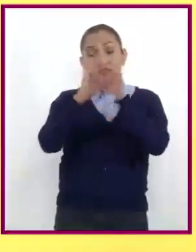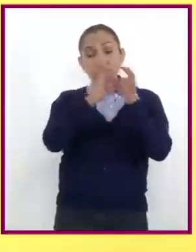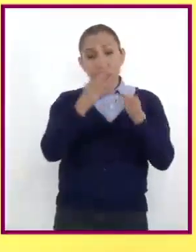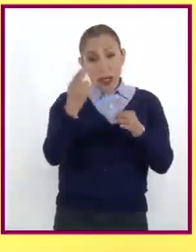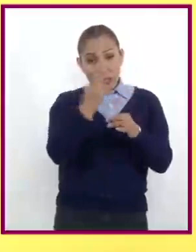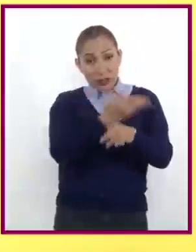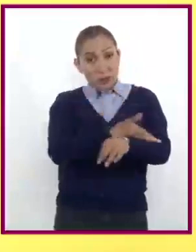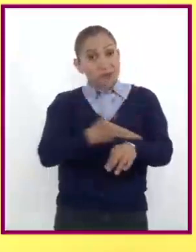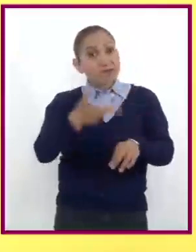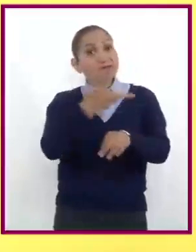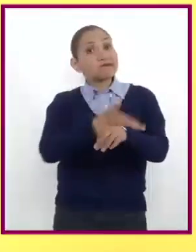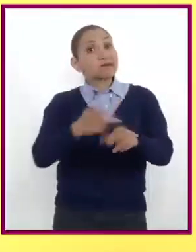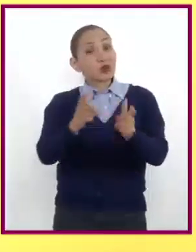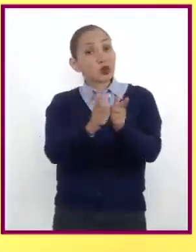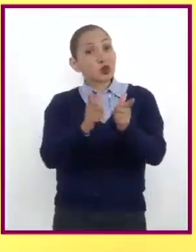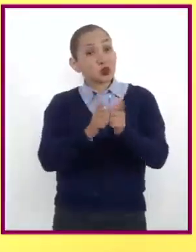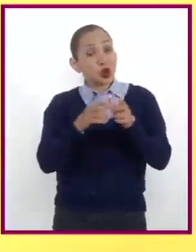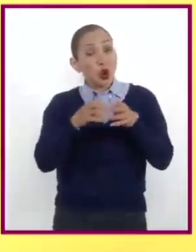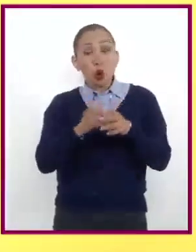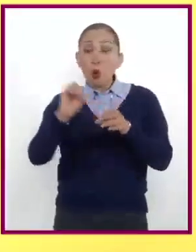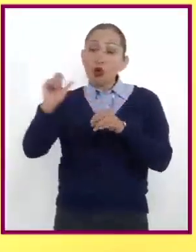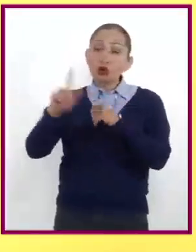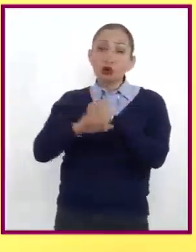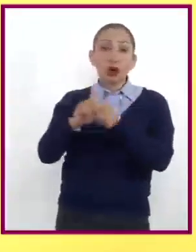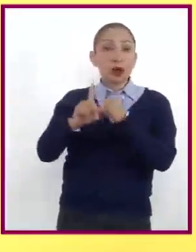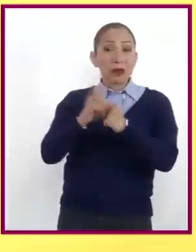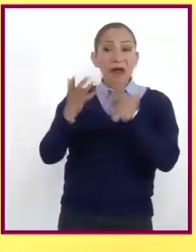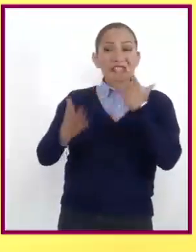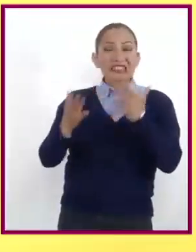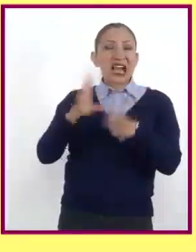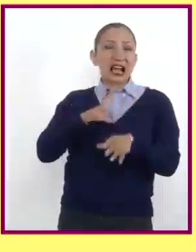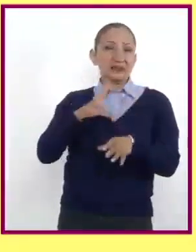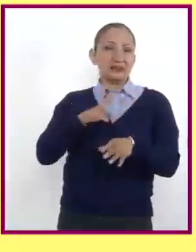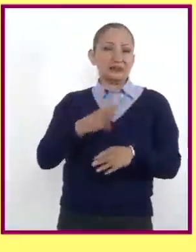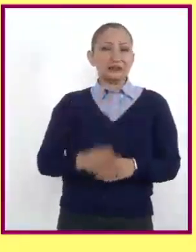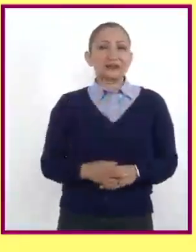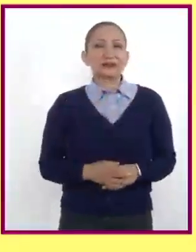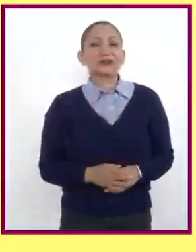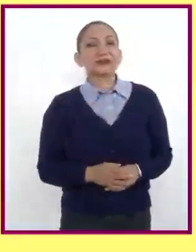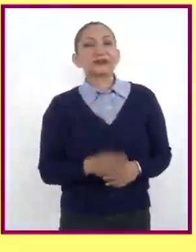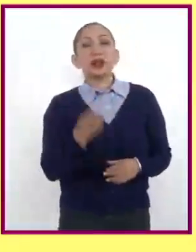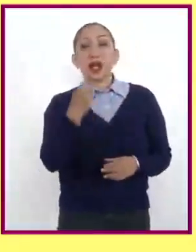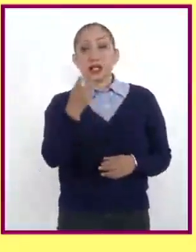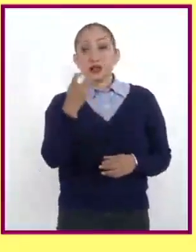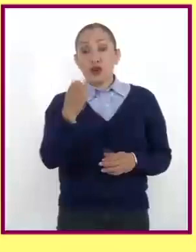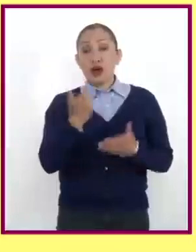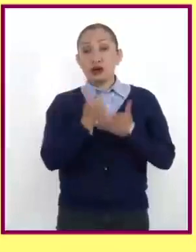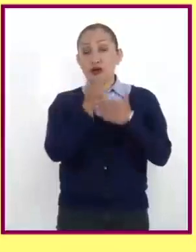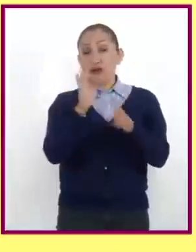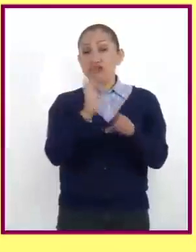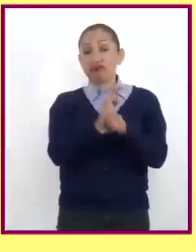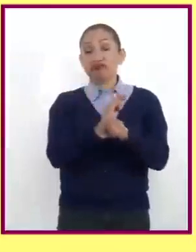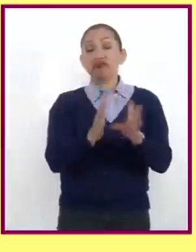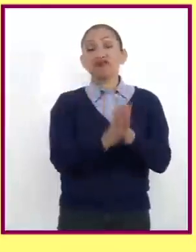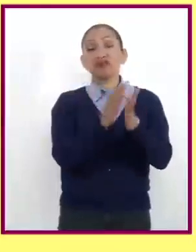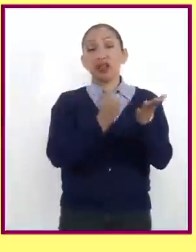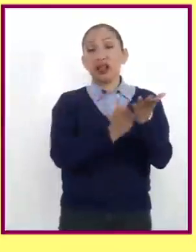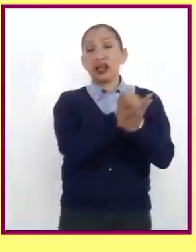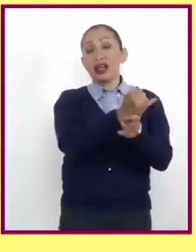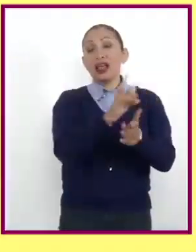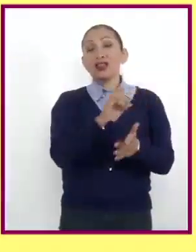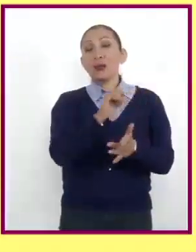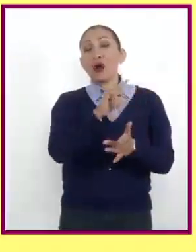necesidades colectivas y otras problemáticas que en ocasiones nos aquejan. Esto fortalece la democracia como forma de